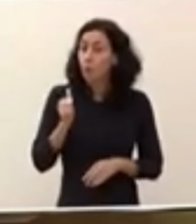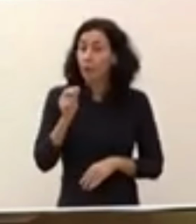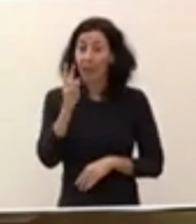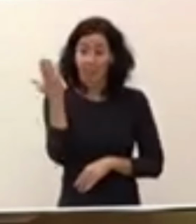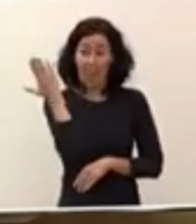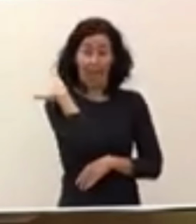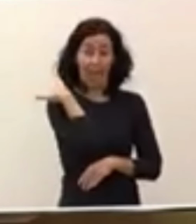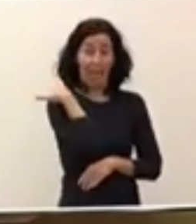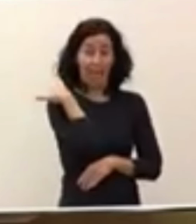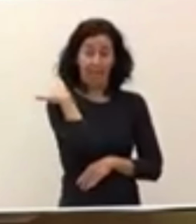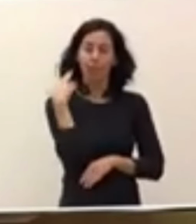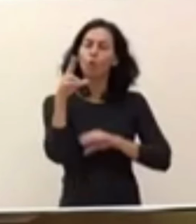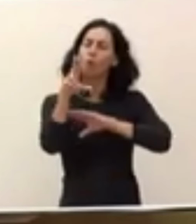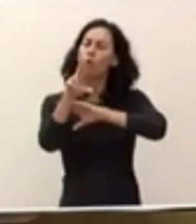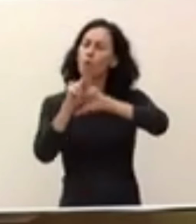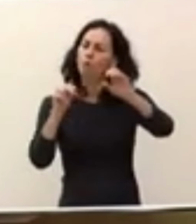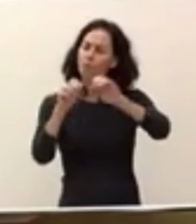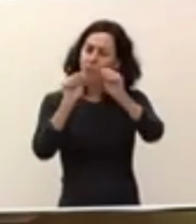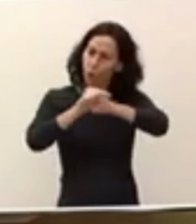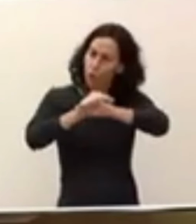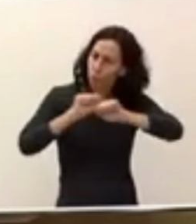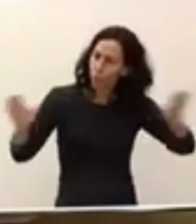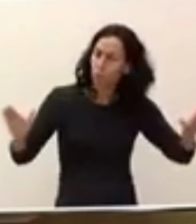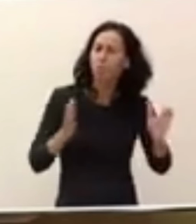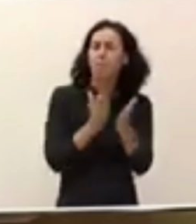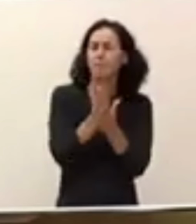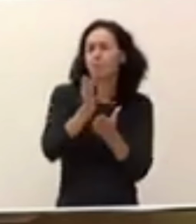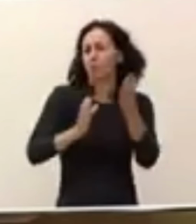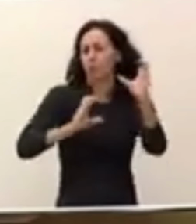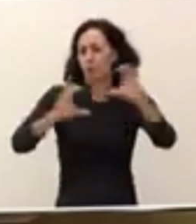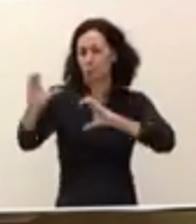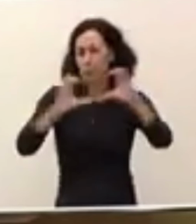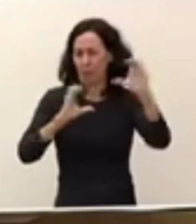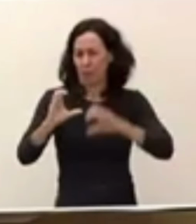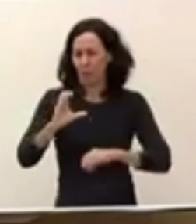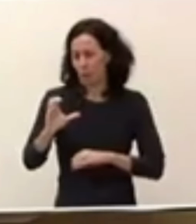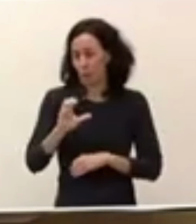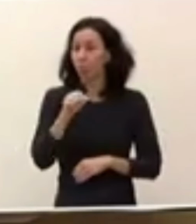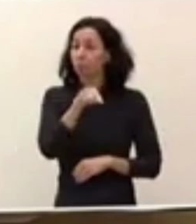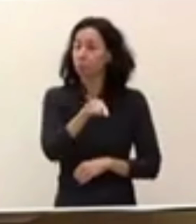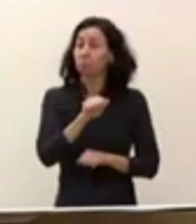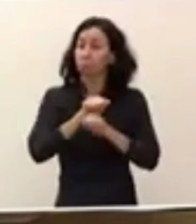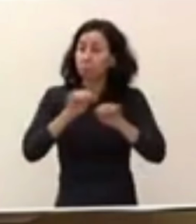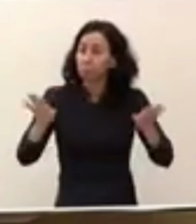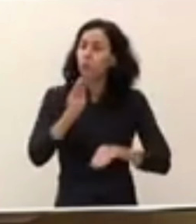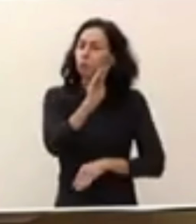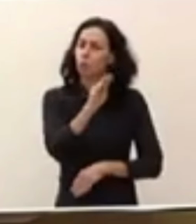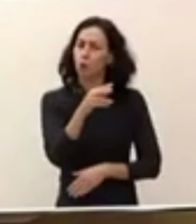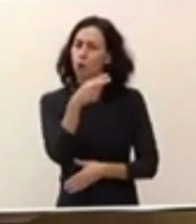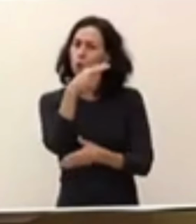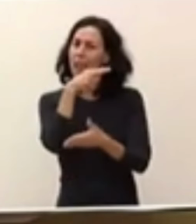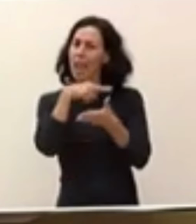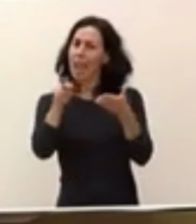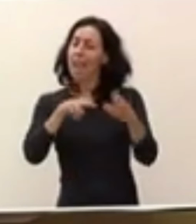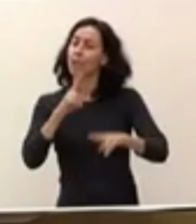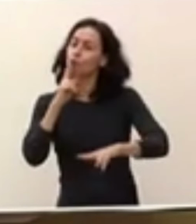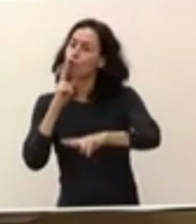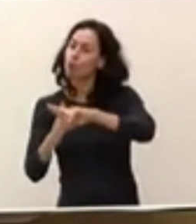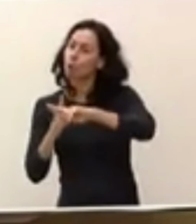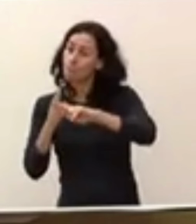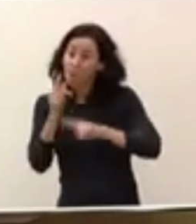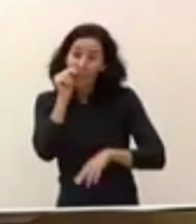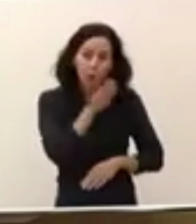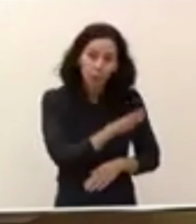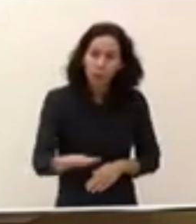Al Jazeera, en el que se podían leer los nombres de los niños, las niñas, las mujeres y los hombres que han podido